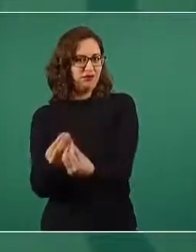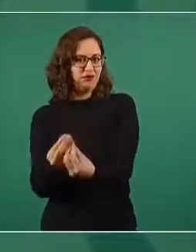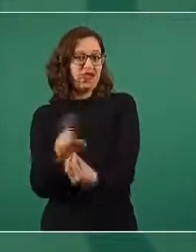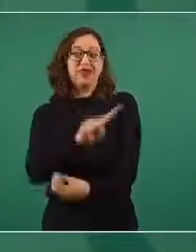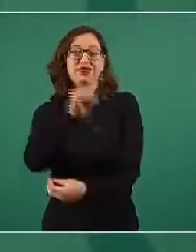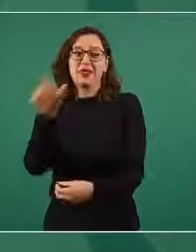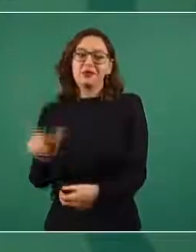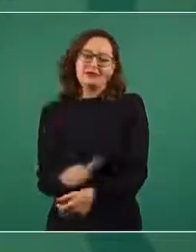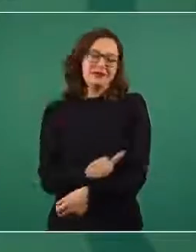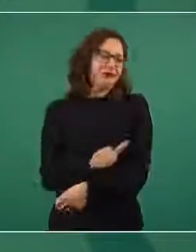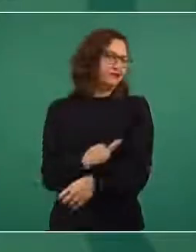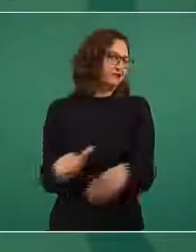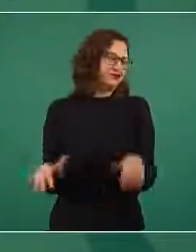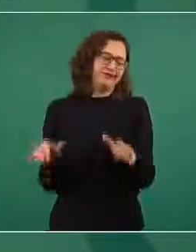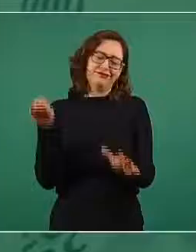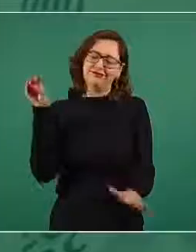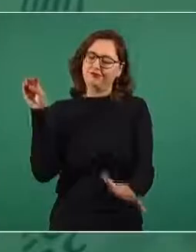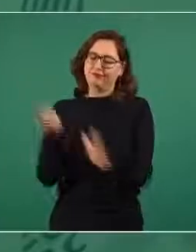termina muy mal,